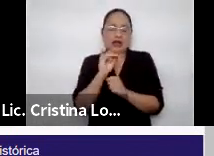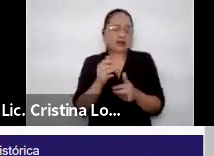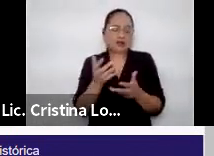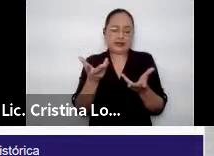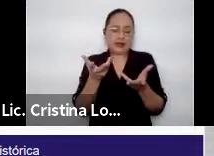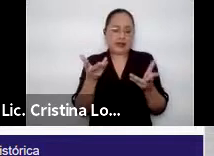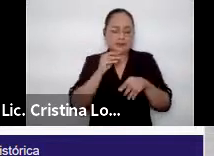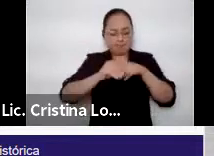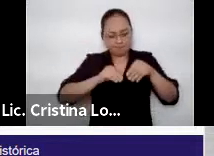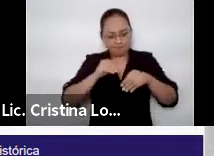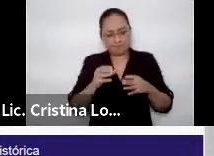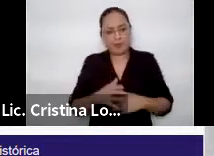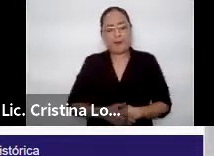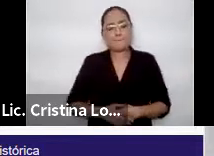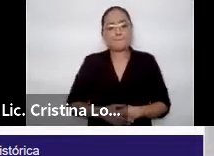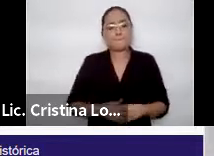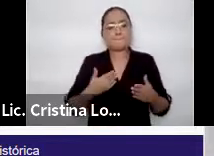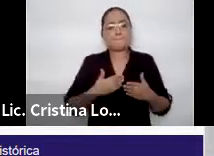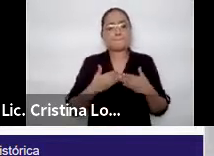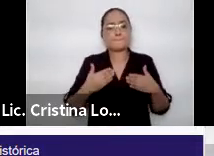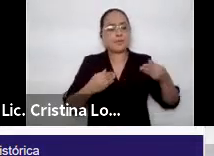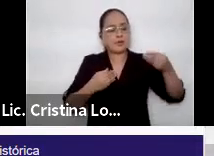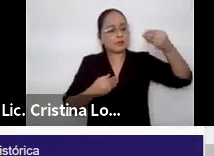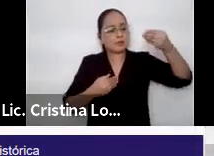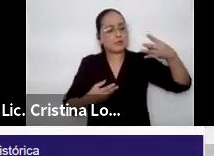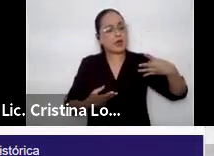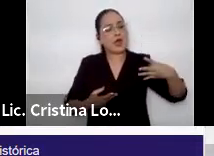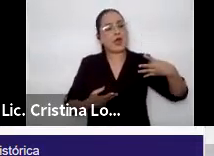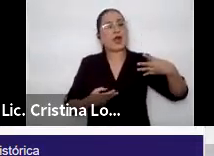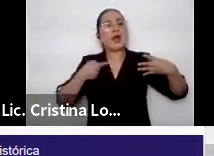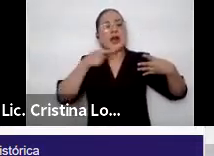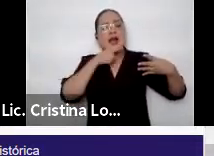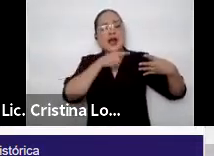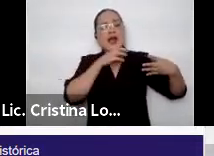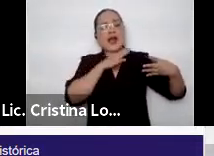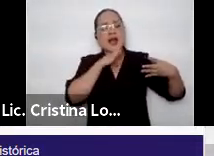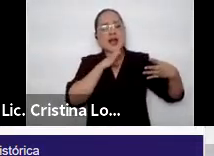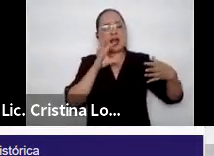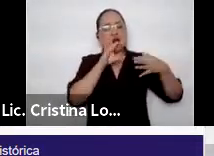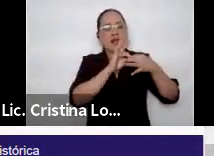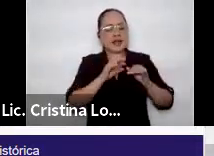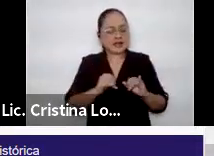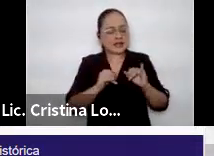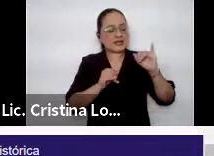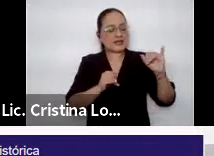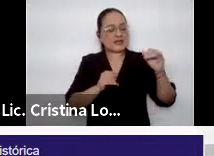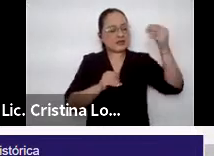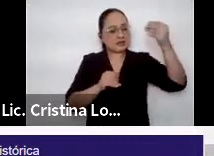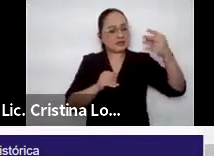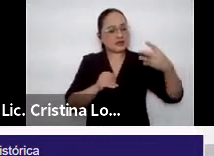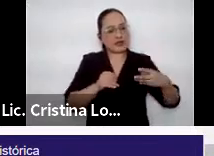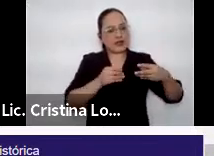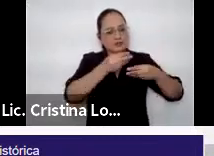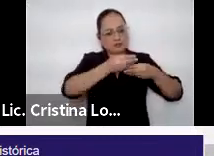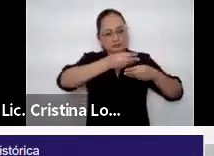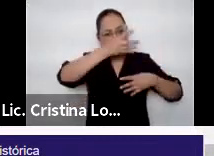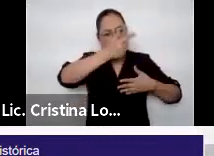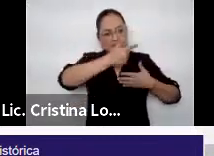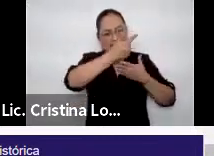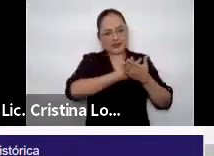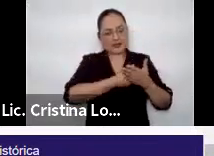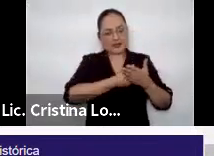sucesivamente. Bien, ¿qué tenemos en esta Gaceta? ¿Para qué nos va a servir? Bueno, del lado izquierdo tenemos un índice aquí